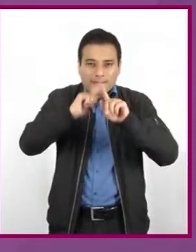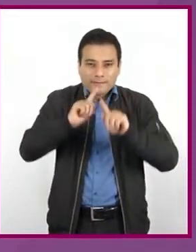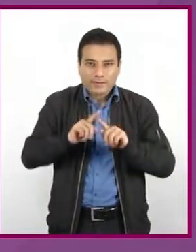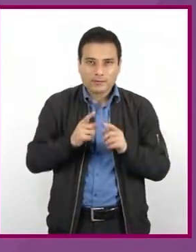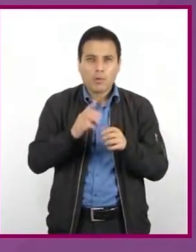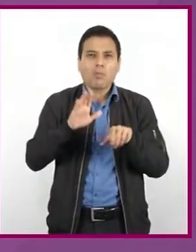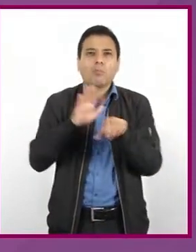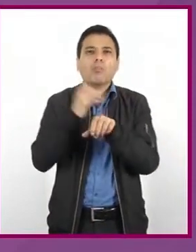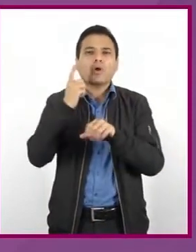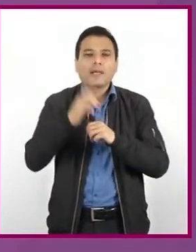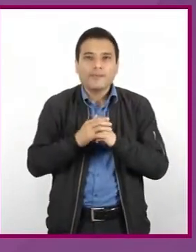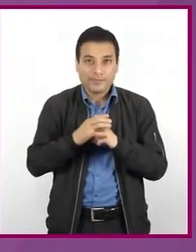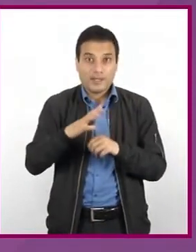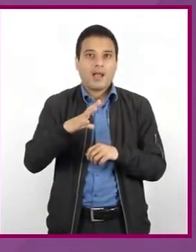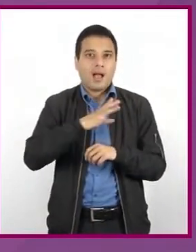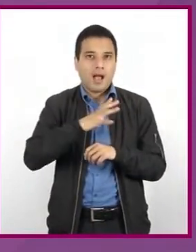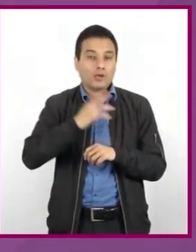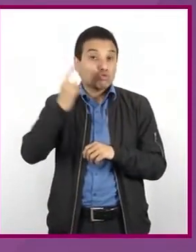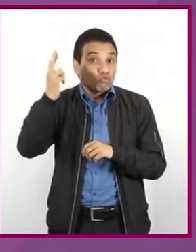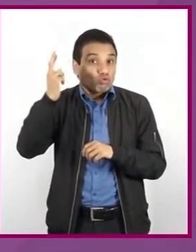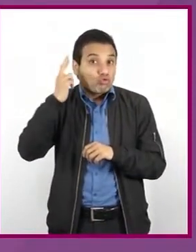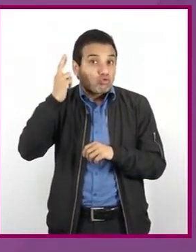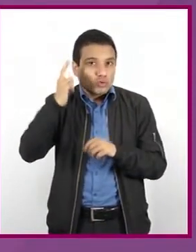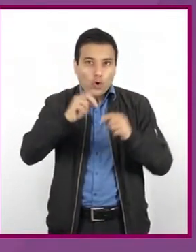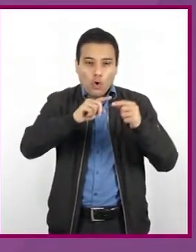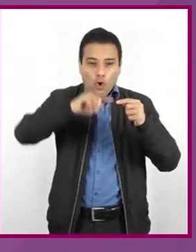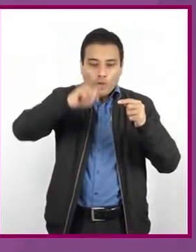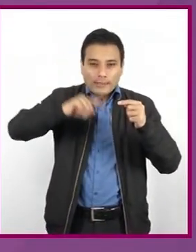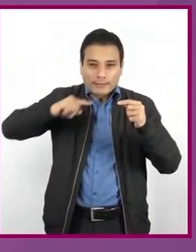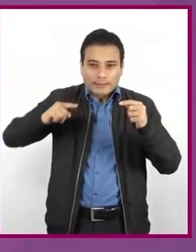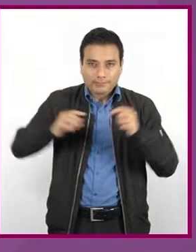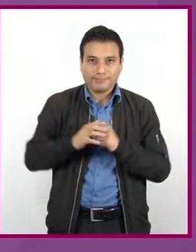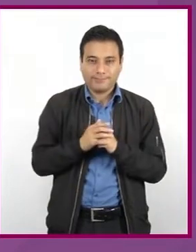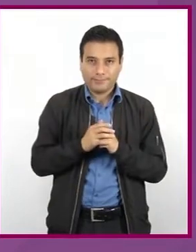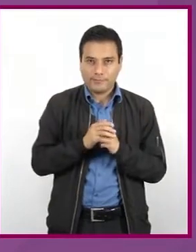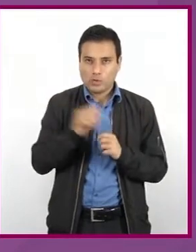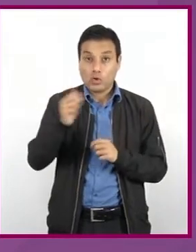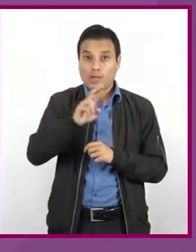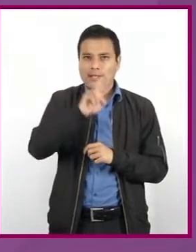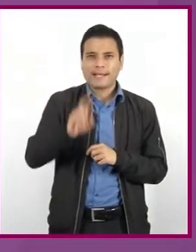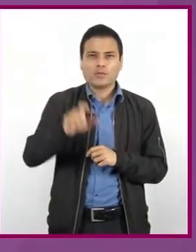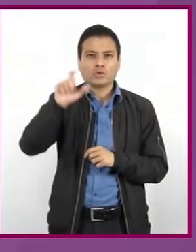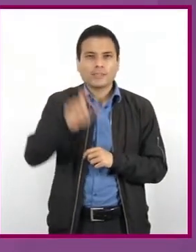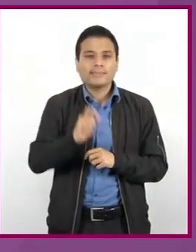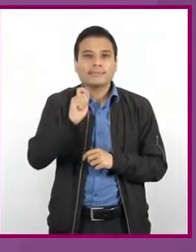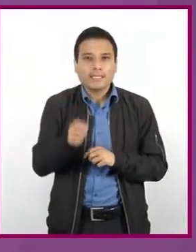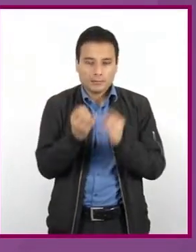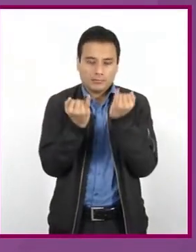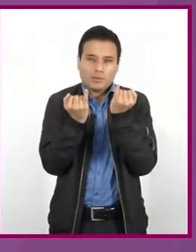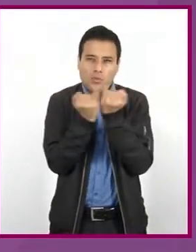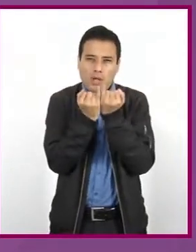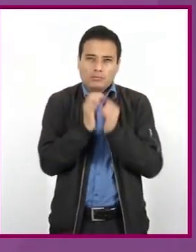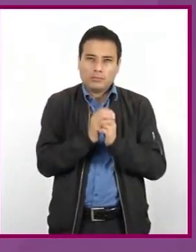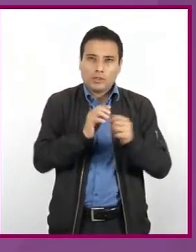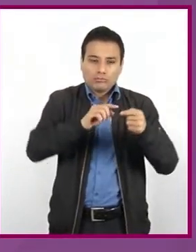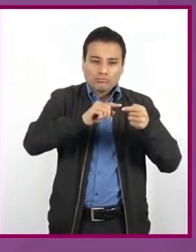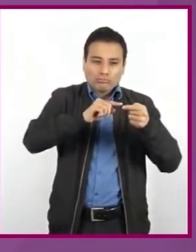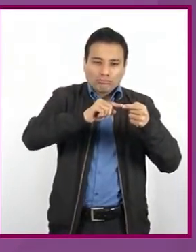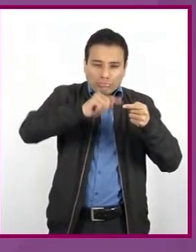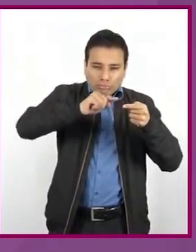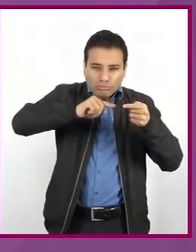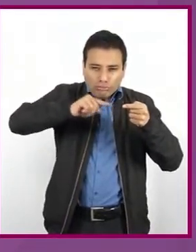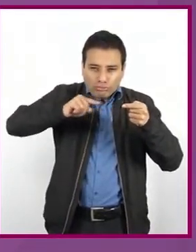a los 20.000 Hz. En cambio, los rayos X son ondas electromagnéticas de alta frecuencia, por lo que,